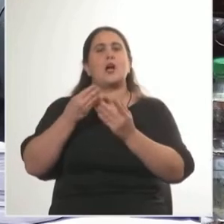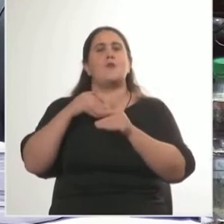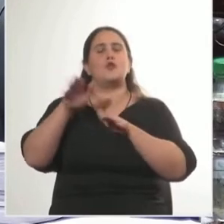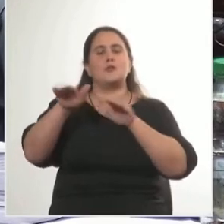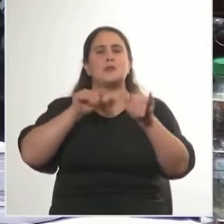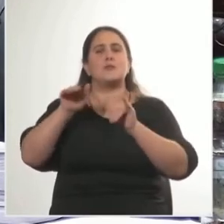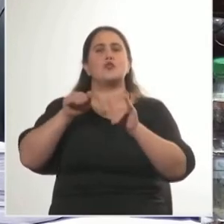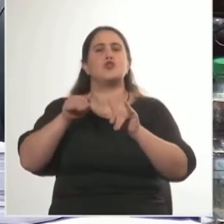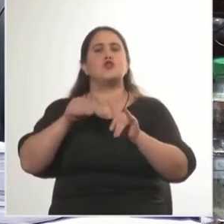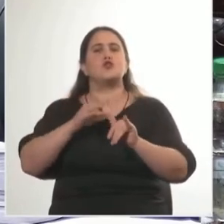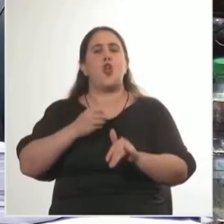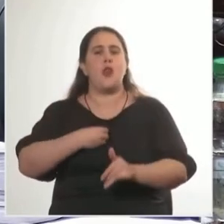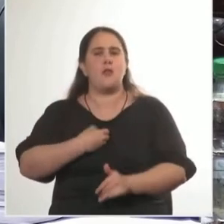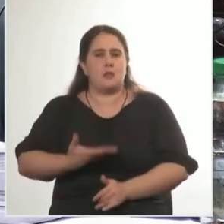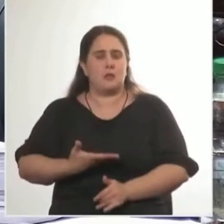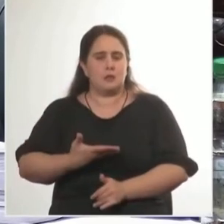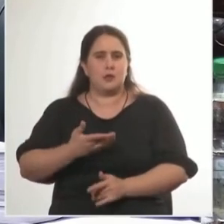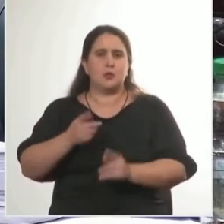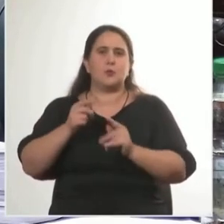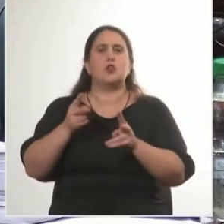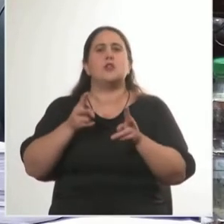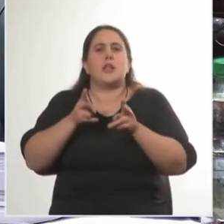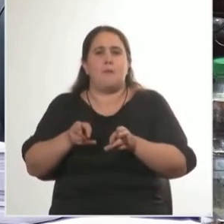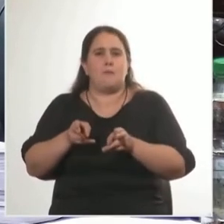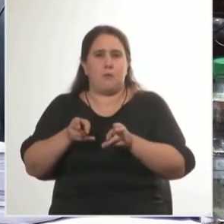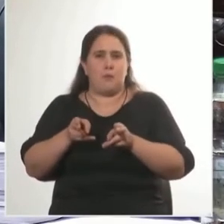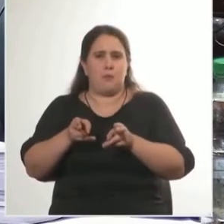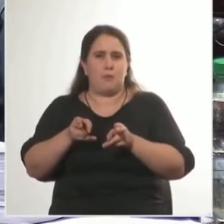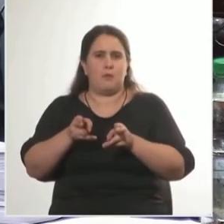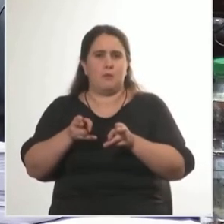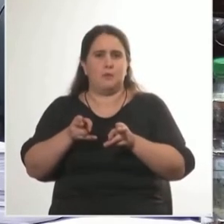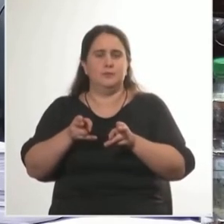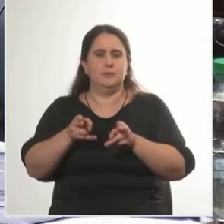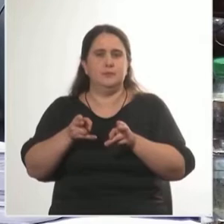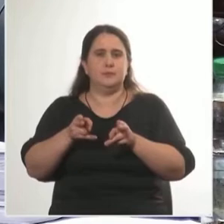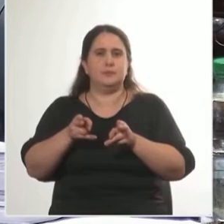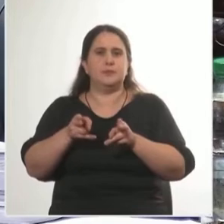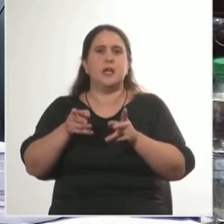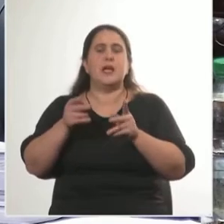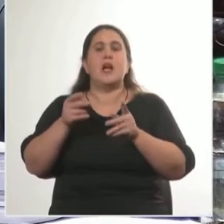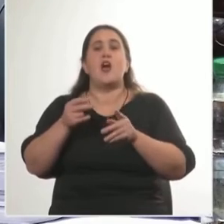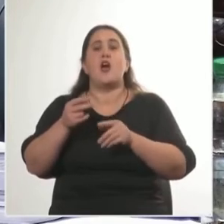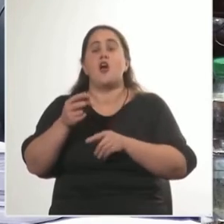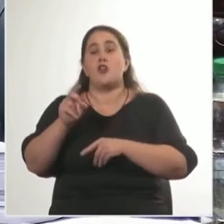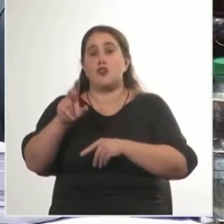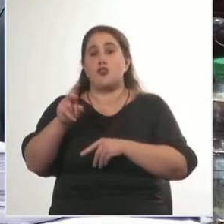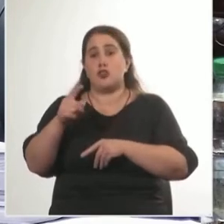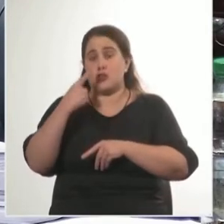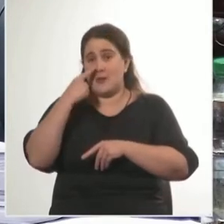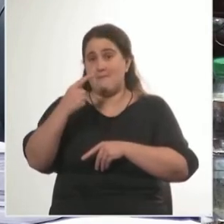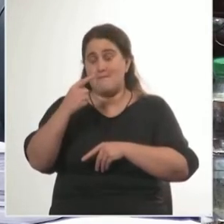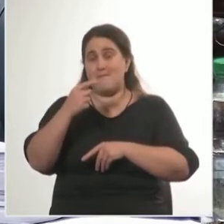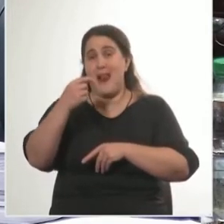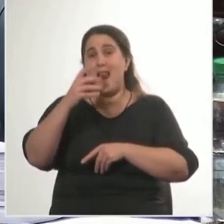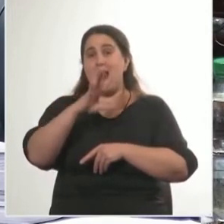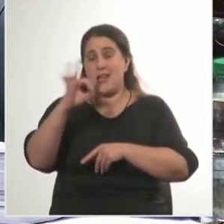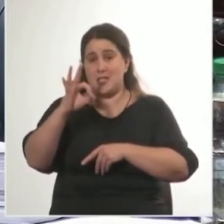solidarios, que es un trabajo temporal, ¿sí?, de 12.500 pesos